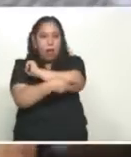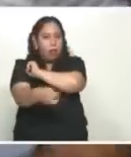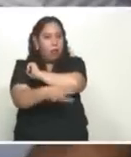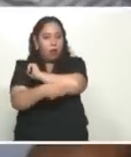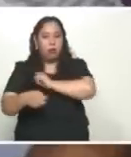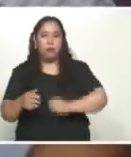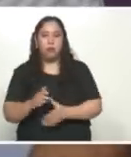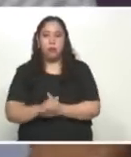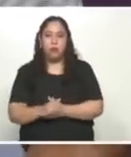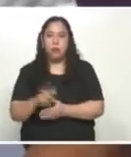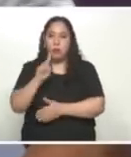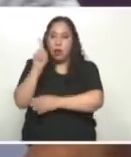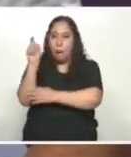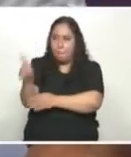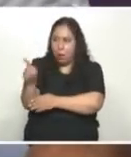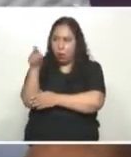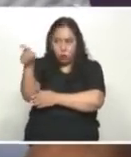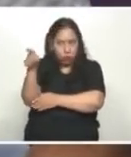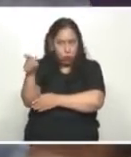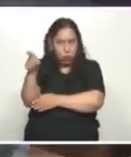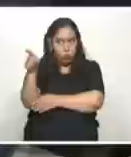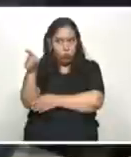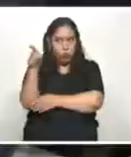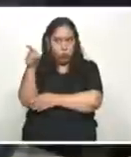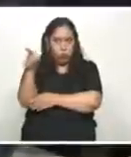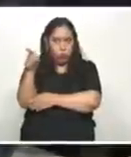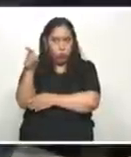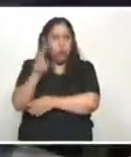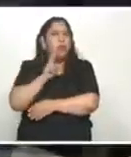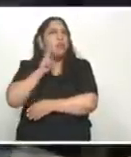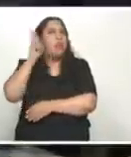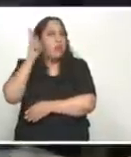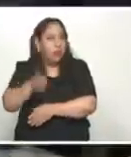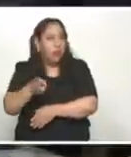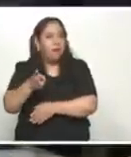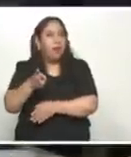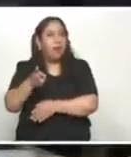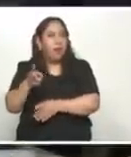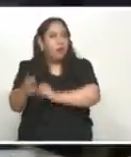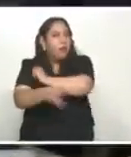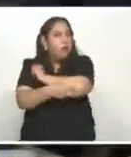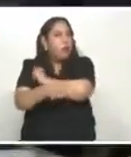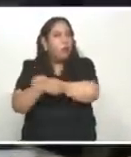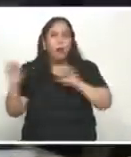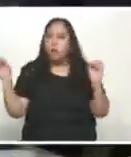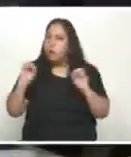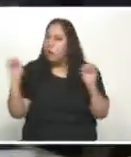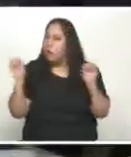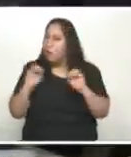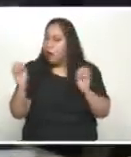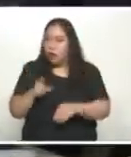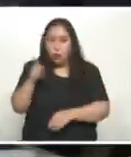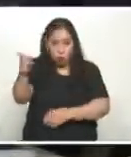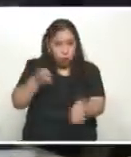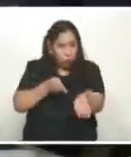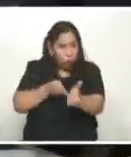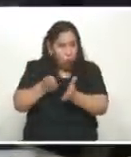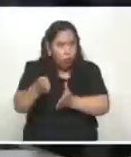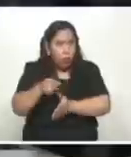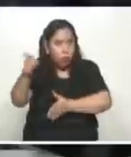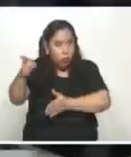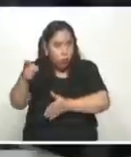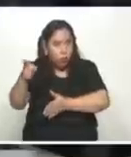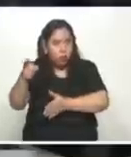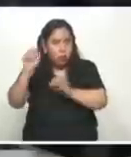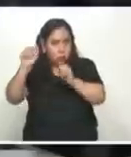usted, por cualquier ministro, dice que no hay, que no hubo ningún robo o que no ha habido robo hasta el momento por ninguno de los ministros. Mete las manos al fuego. Sí, y